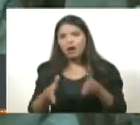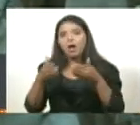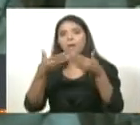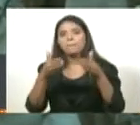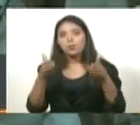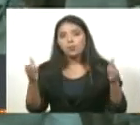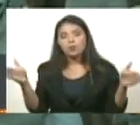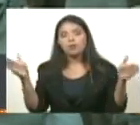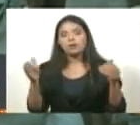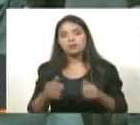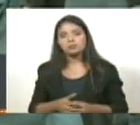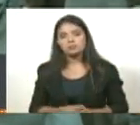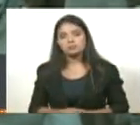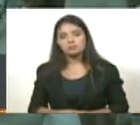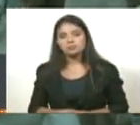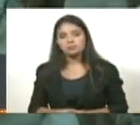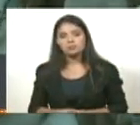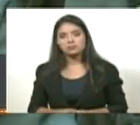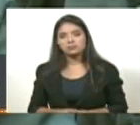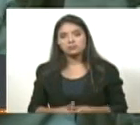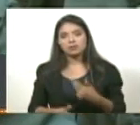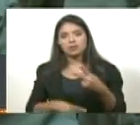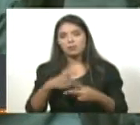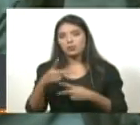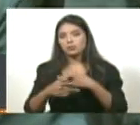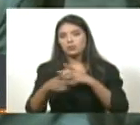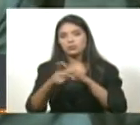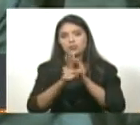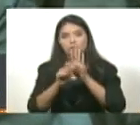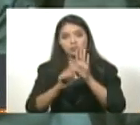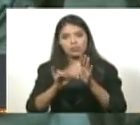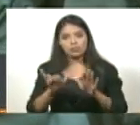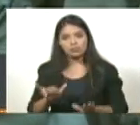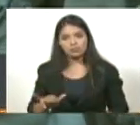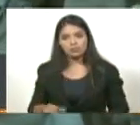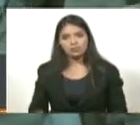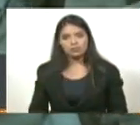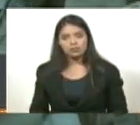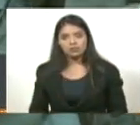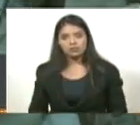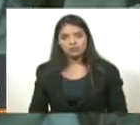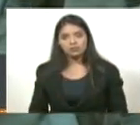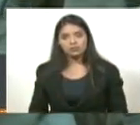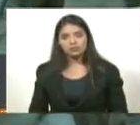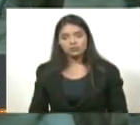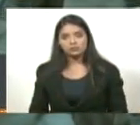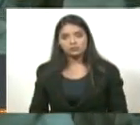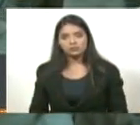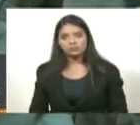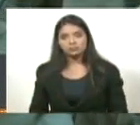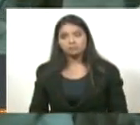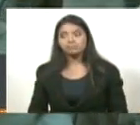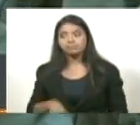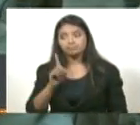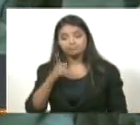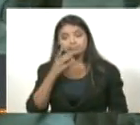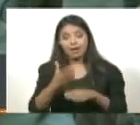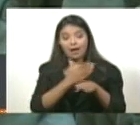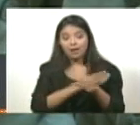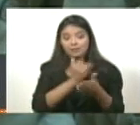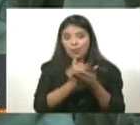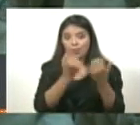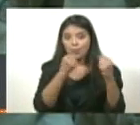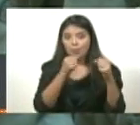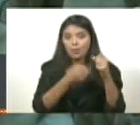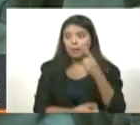popular de este proceso, del cual se llevó a cabo un ensayo electoral